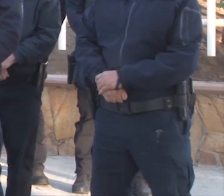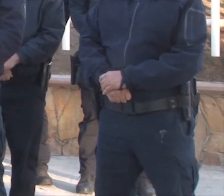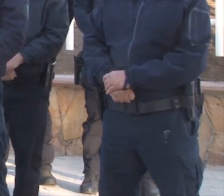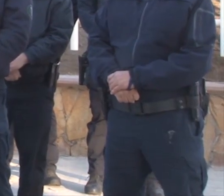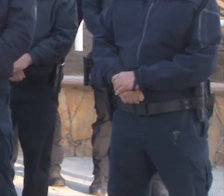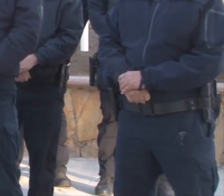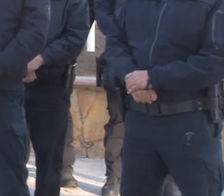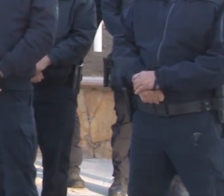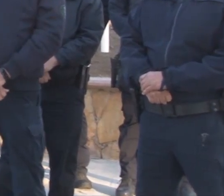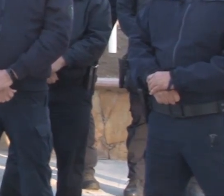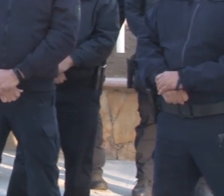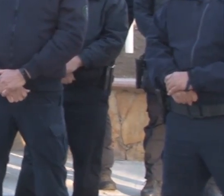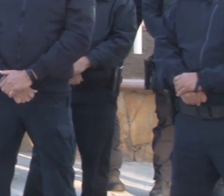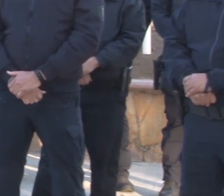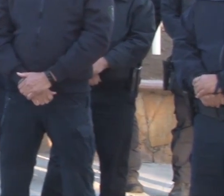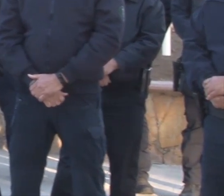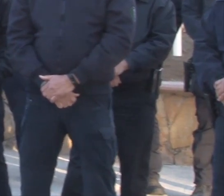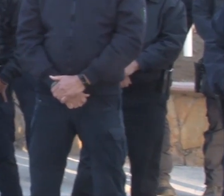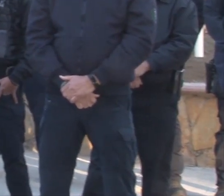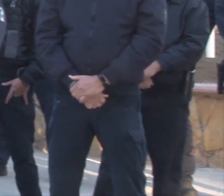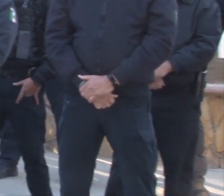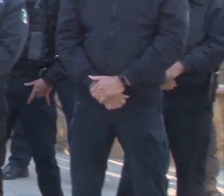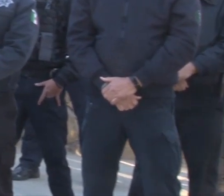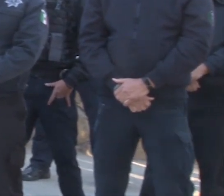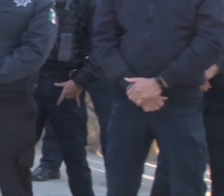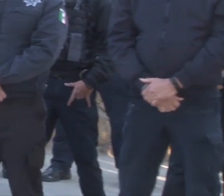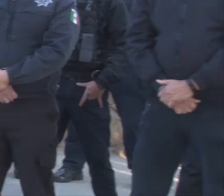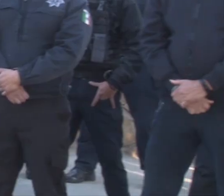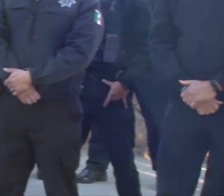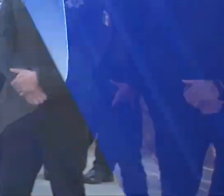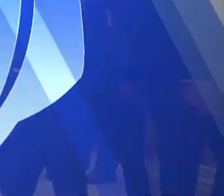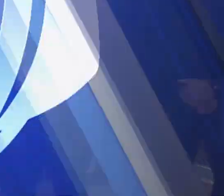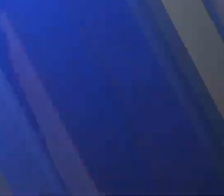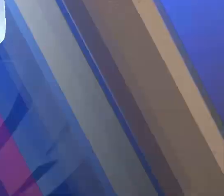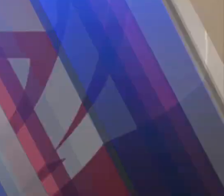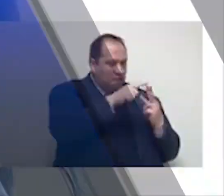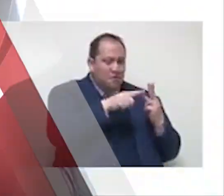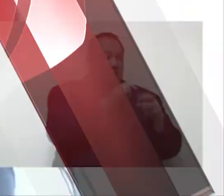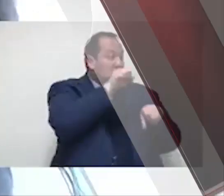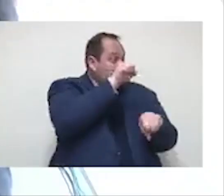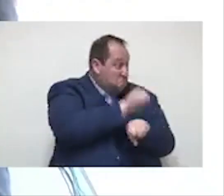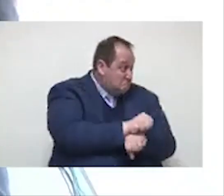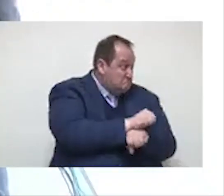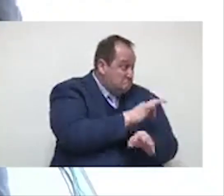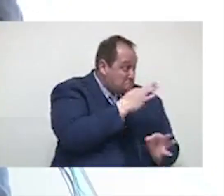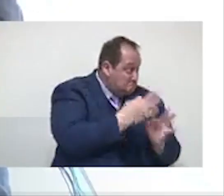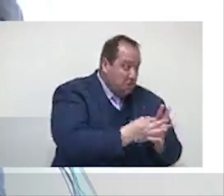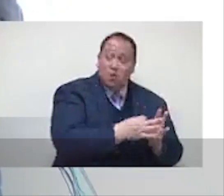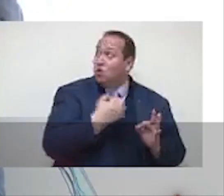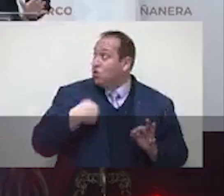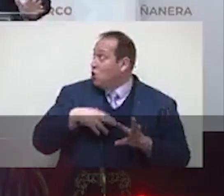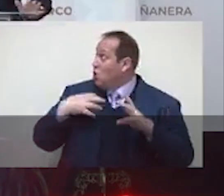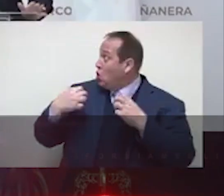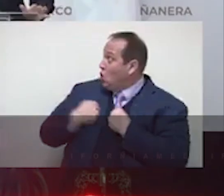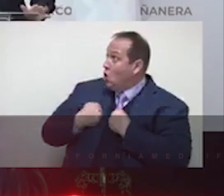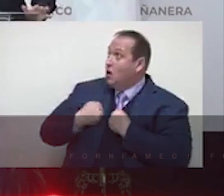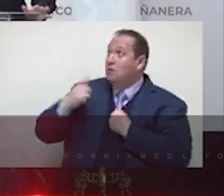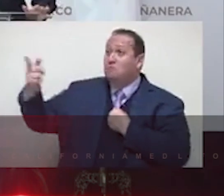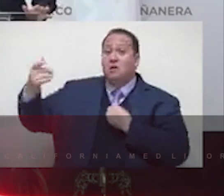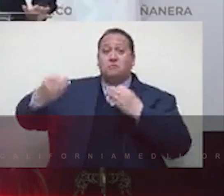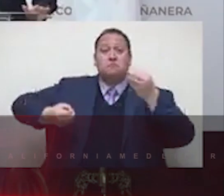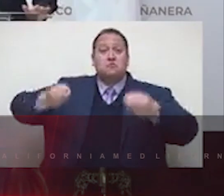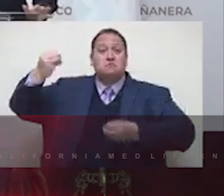los detenemos y el poder judicial lo suelta por artimañas jurídicas expresó la mandataria nosotros los detenemos y el poder judicial lo